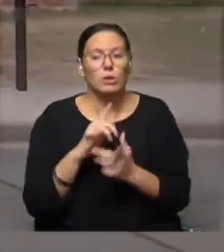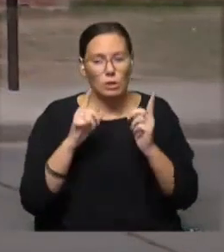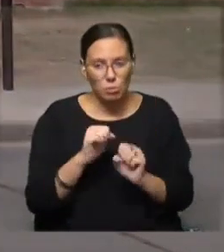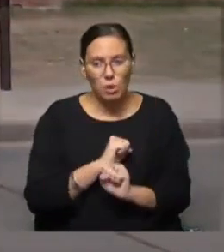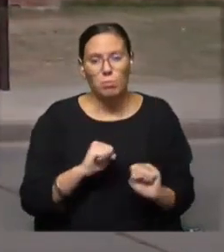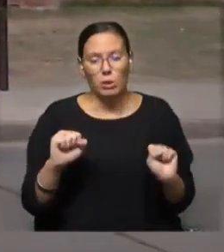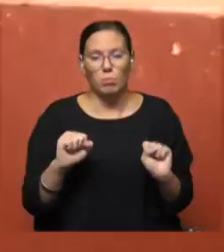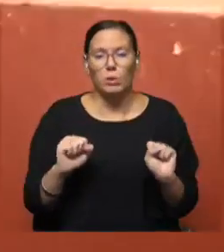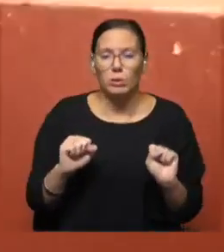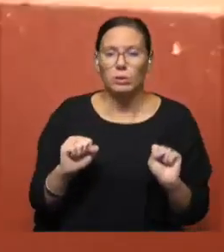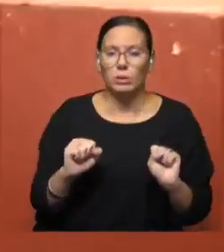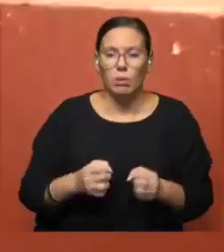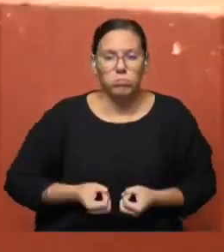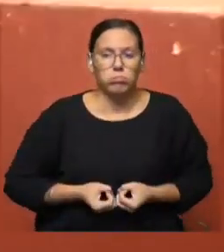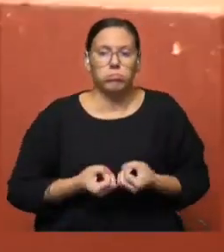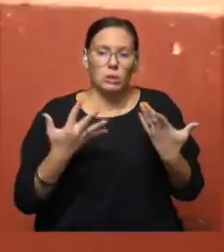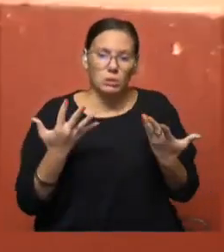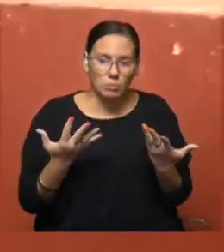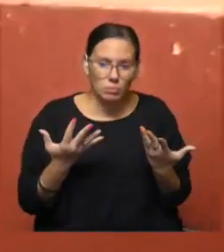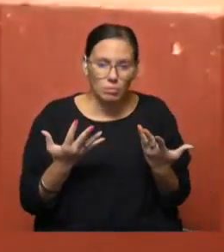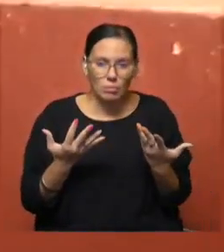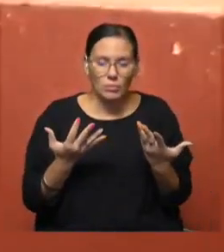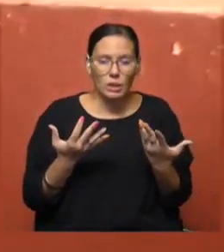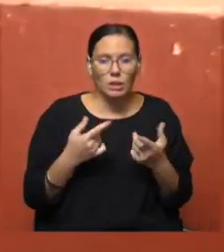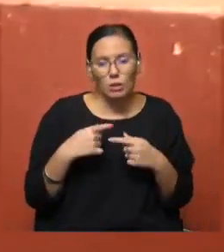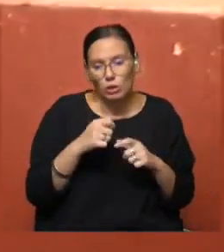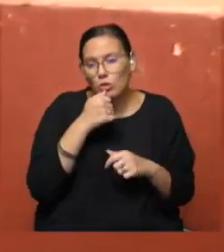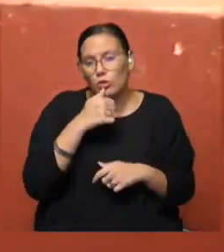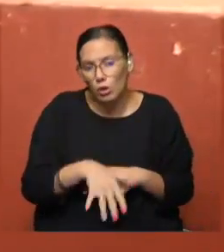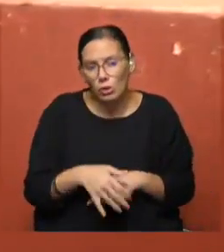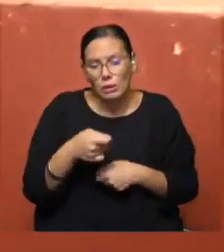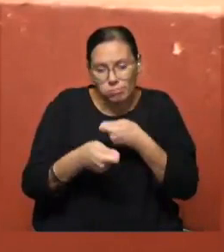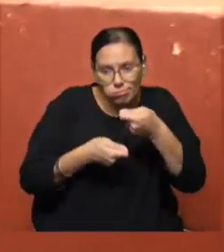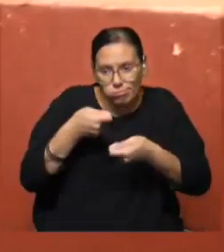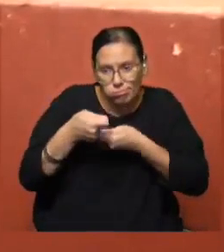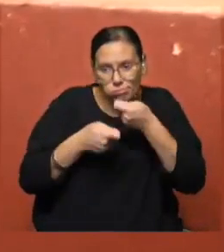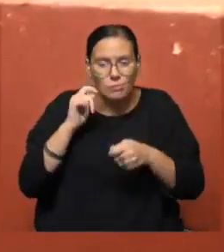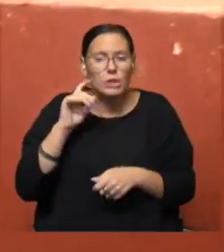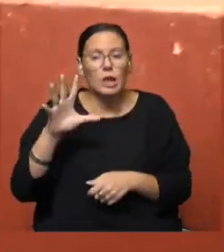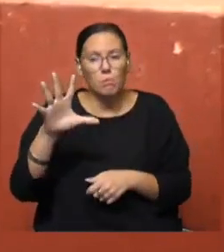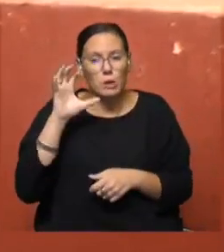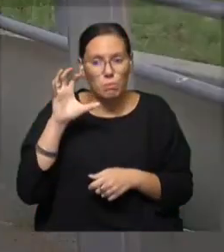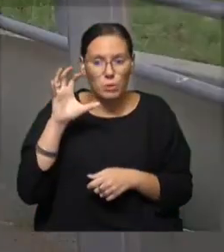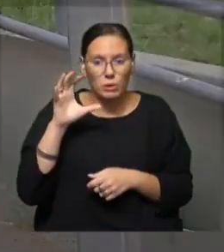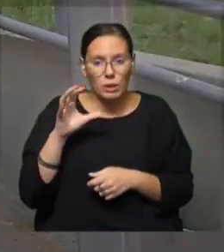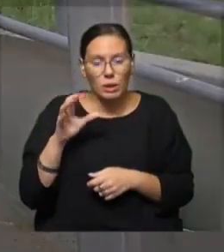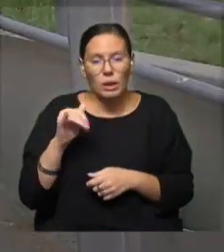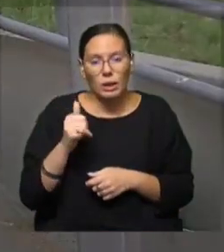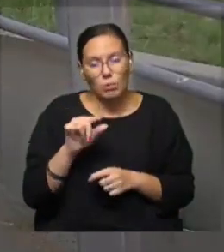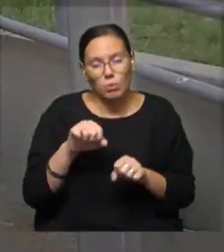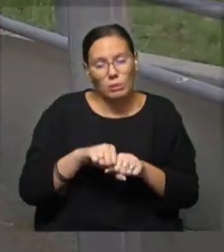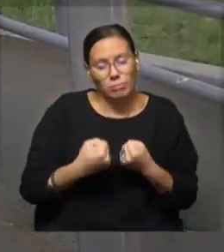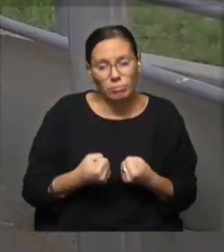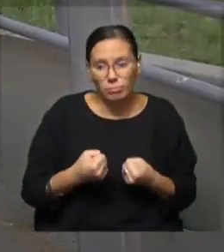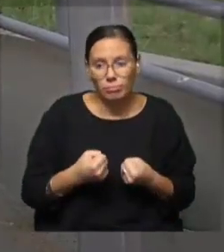pongamos nuestro granito de historia para reconstruir la memoria, que está obviamente